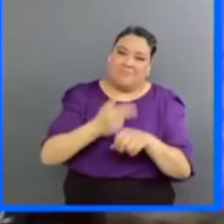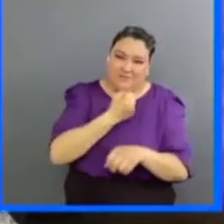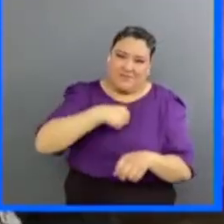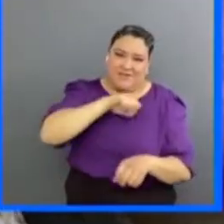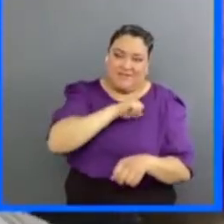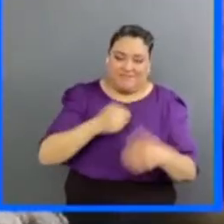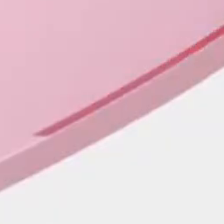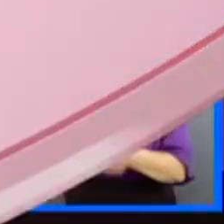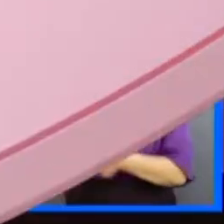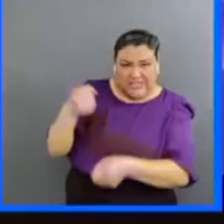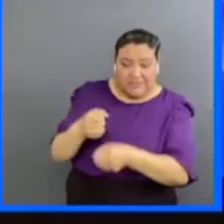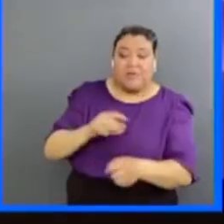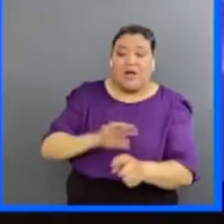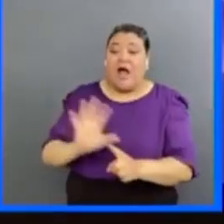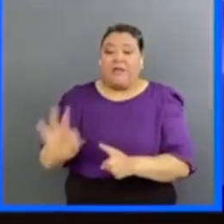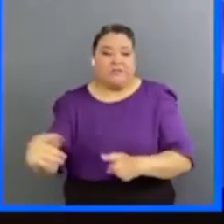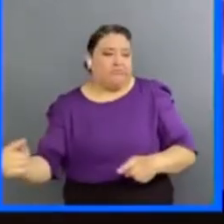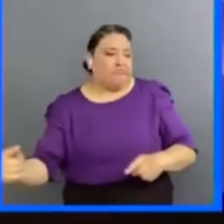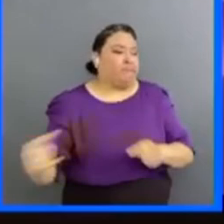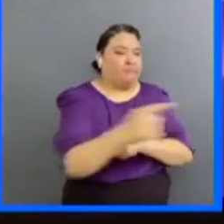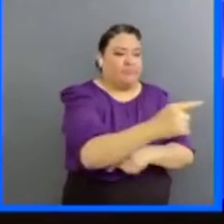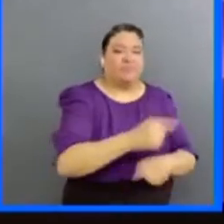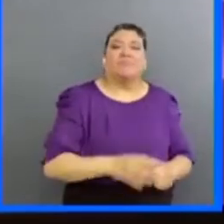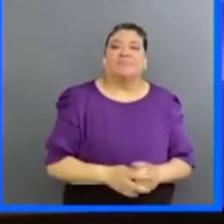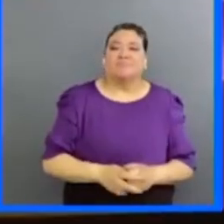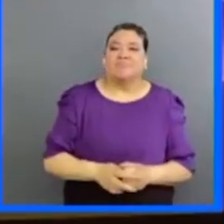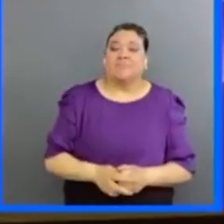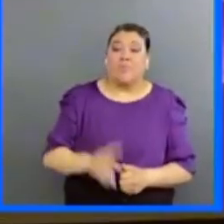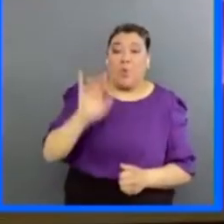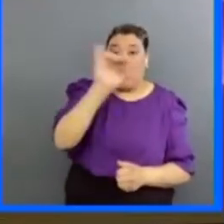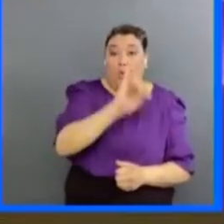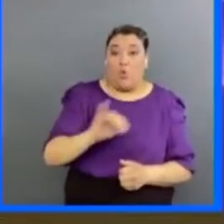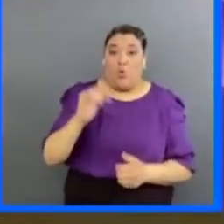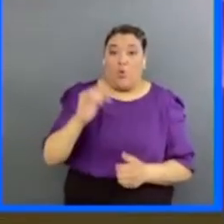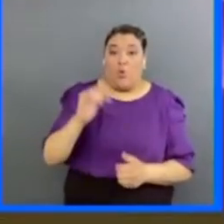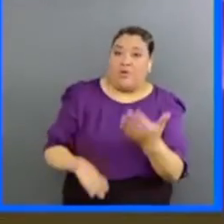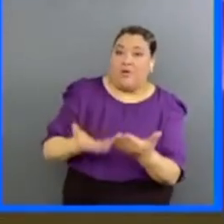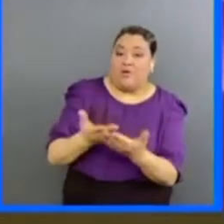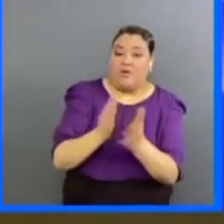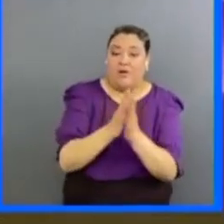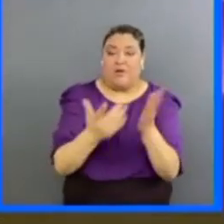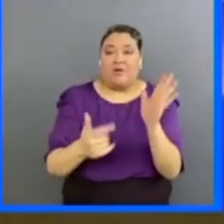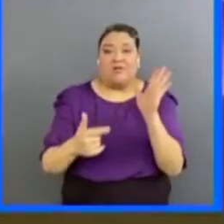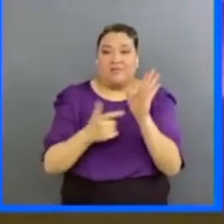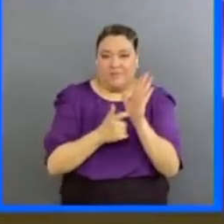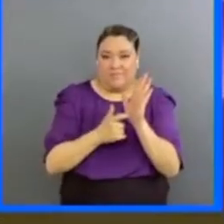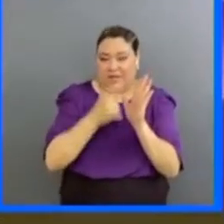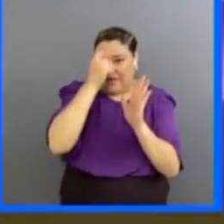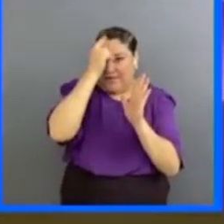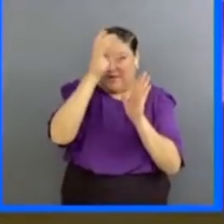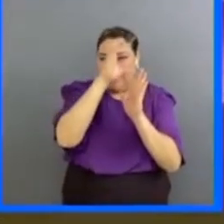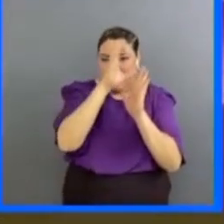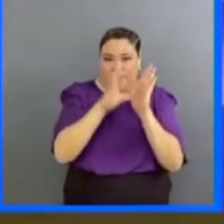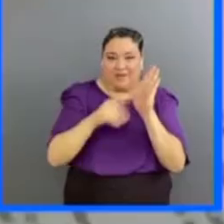Jesús Daza. Este jueves se presentó el libro La Doctrina Constitucional de la Suprema Corte.